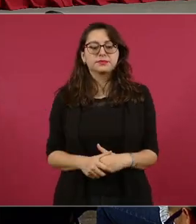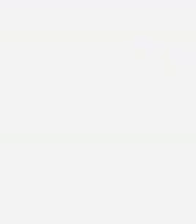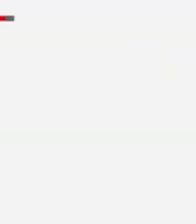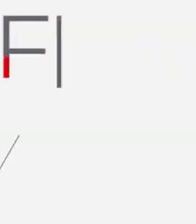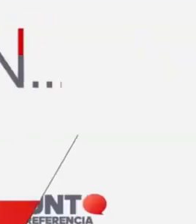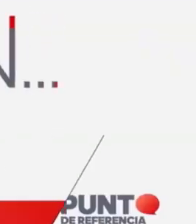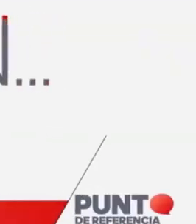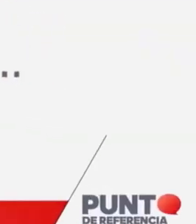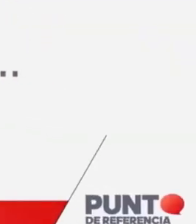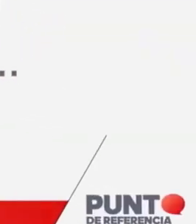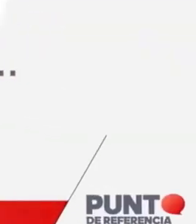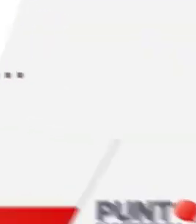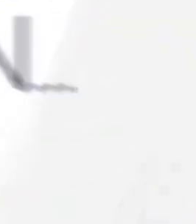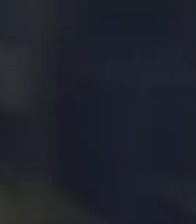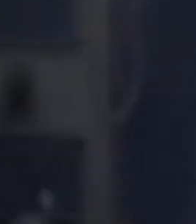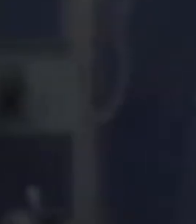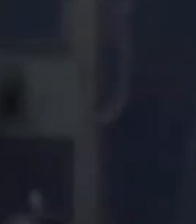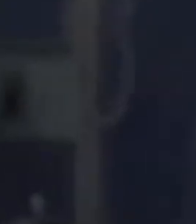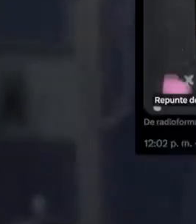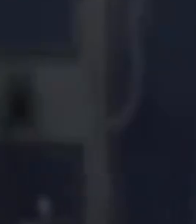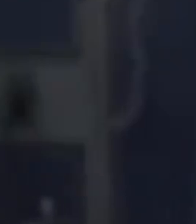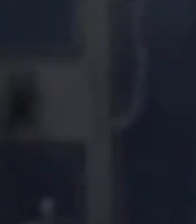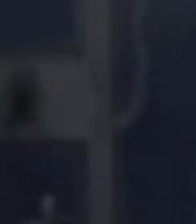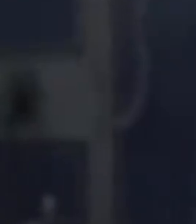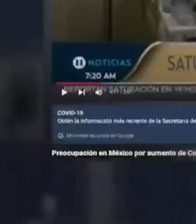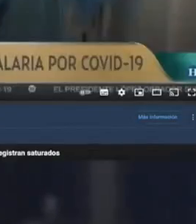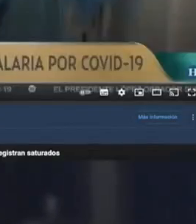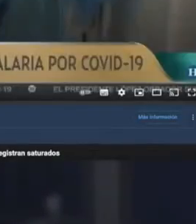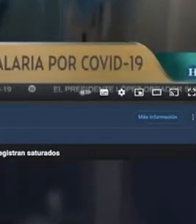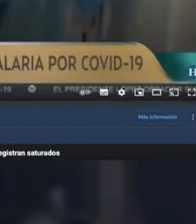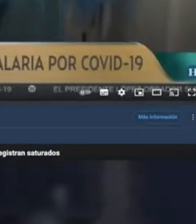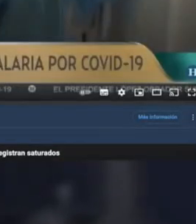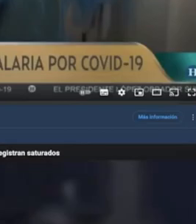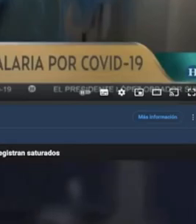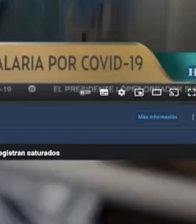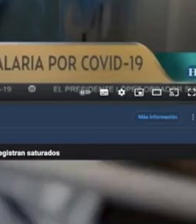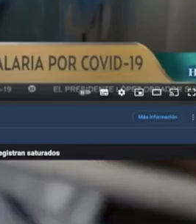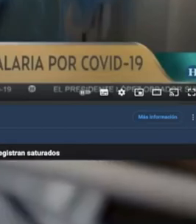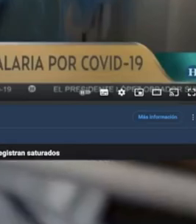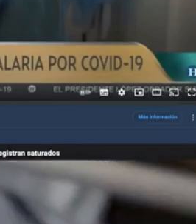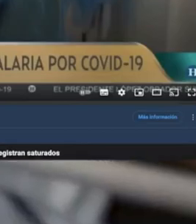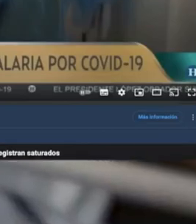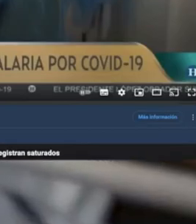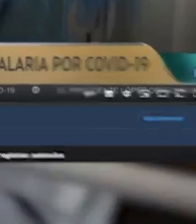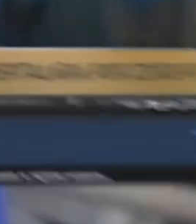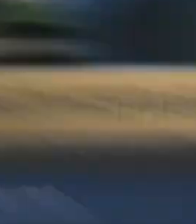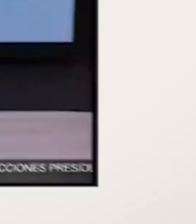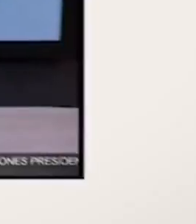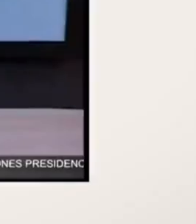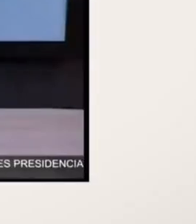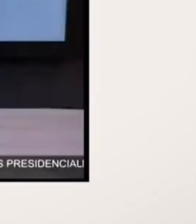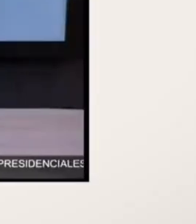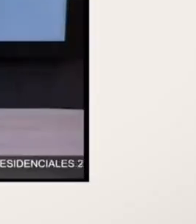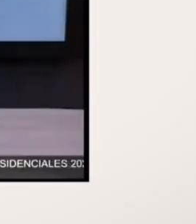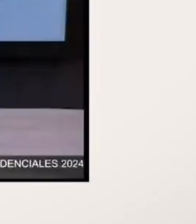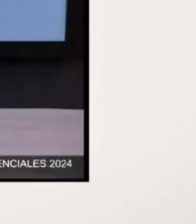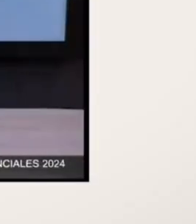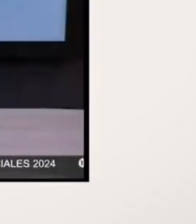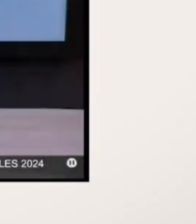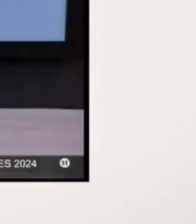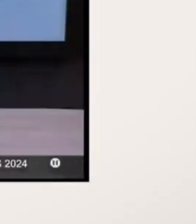Que no te cuenten. Los hospitales en México no están saturados por casos de COVID-19. De nueva cuenta